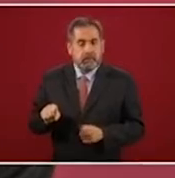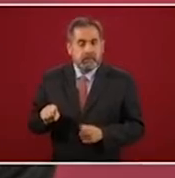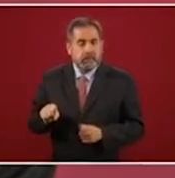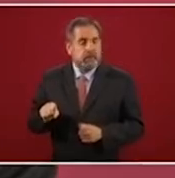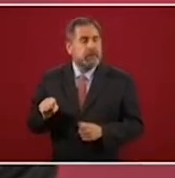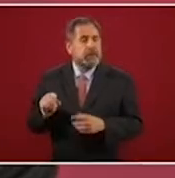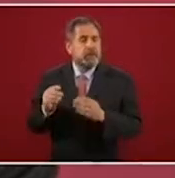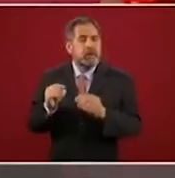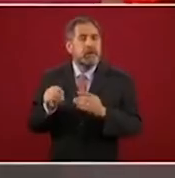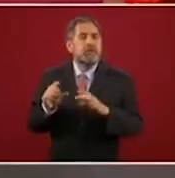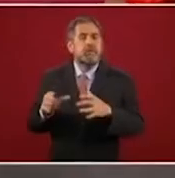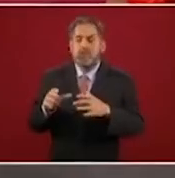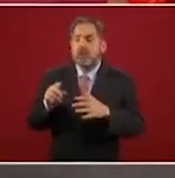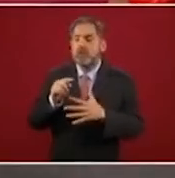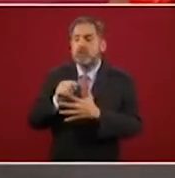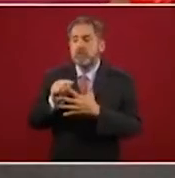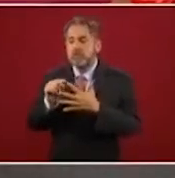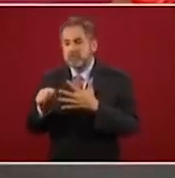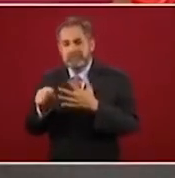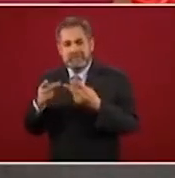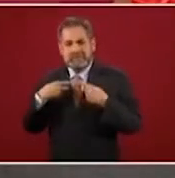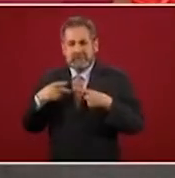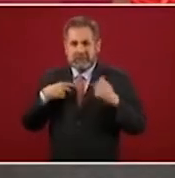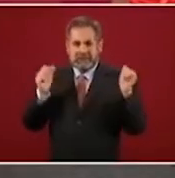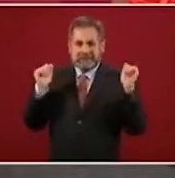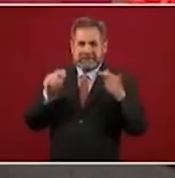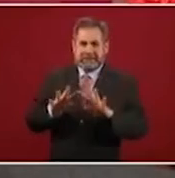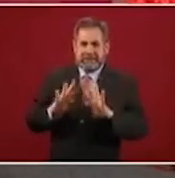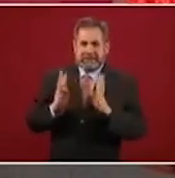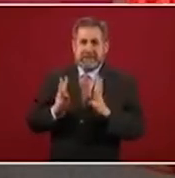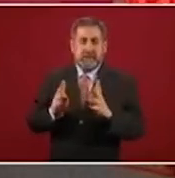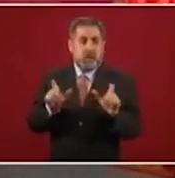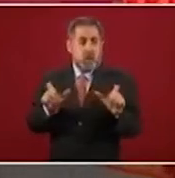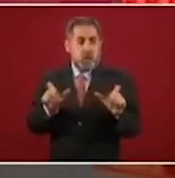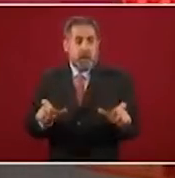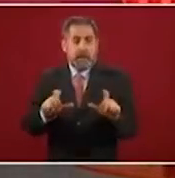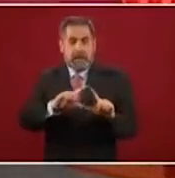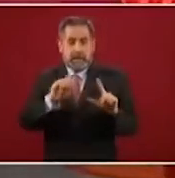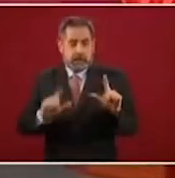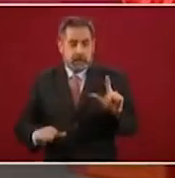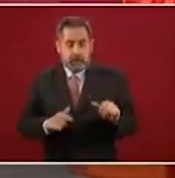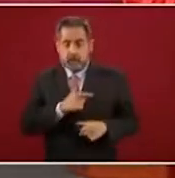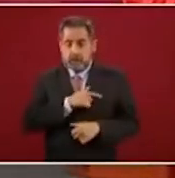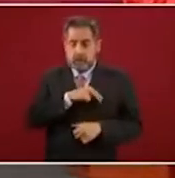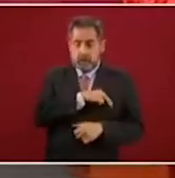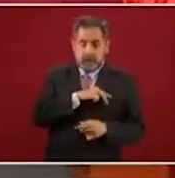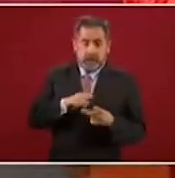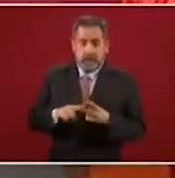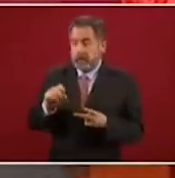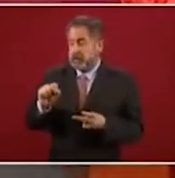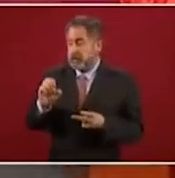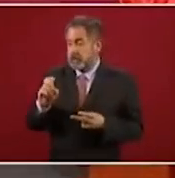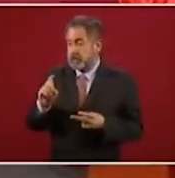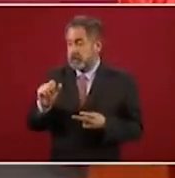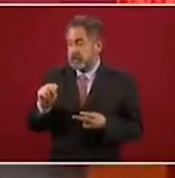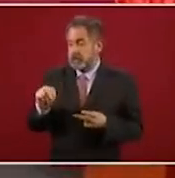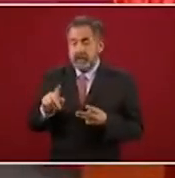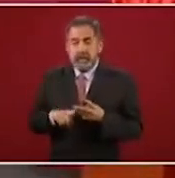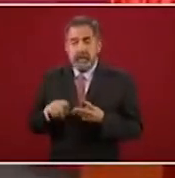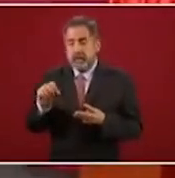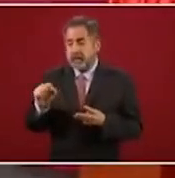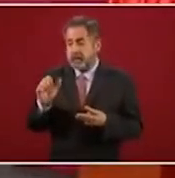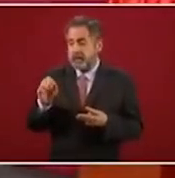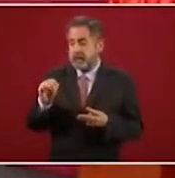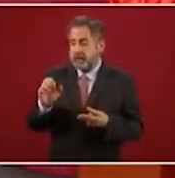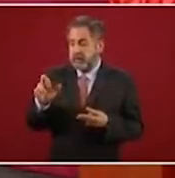muchos elementos, bastantes elementos de la Guardia Nacional, de la Secretaría de la Defensa y de la Secretaría de Marina, porque